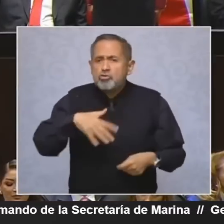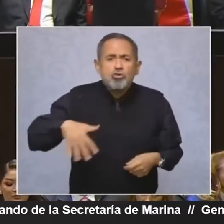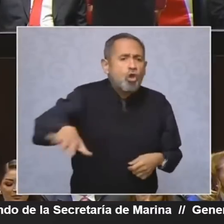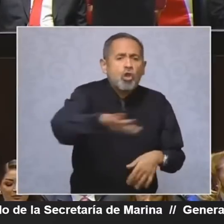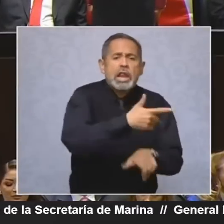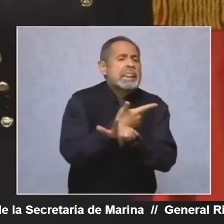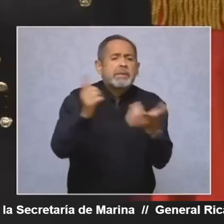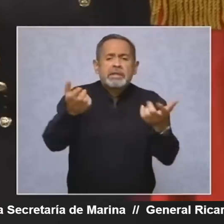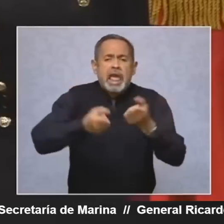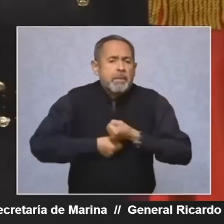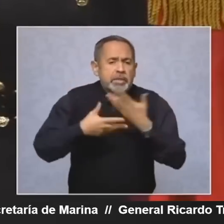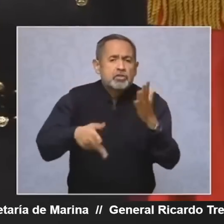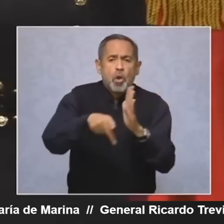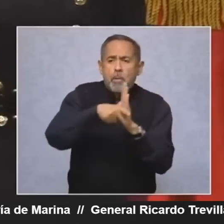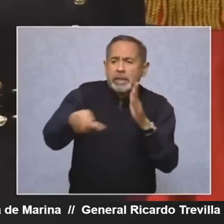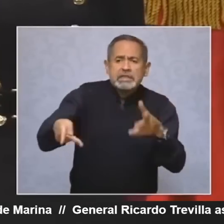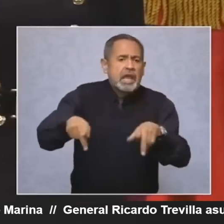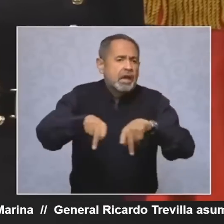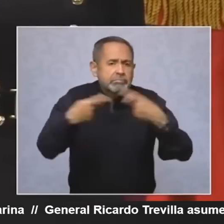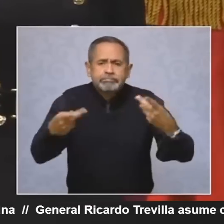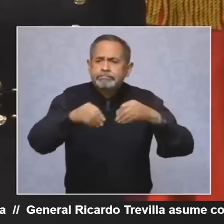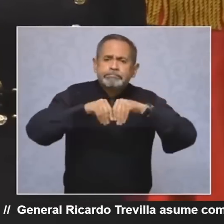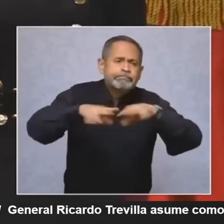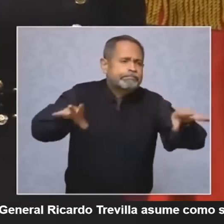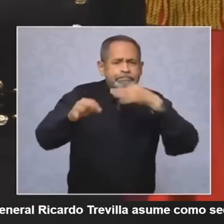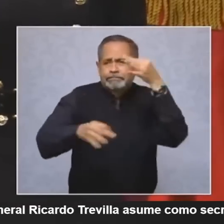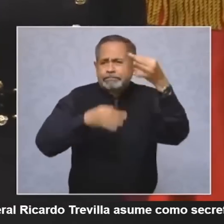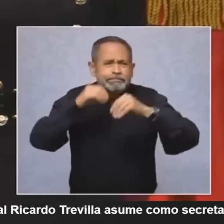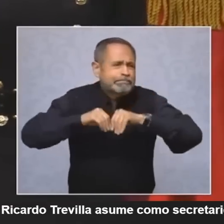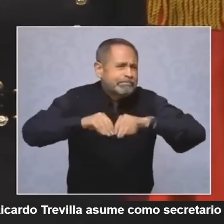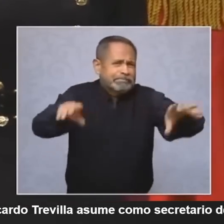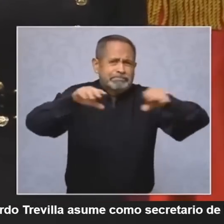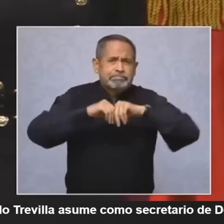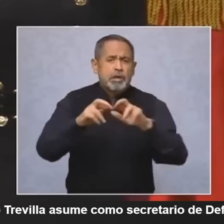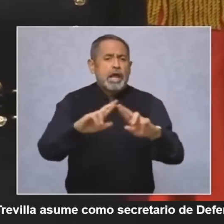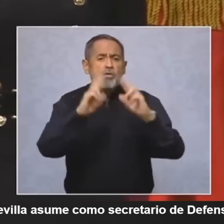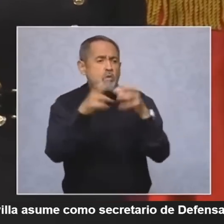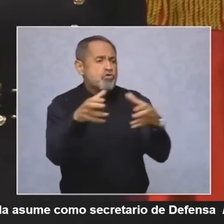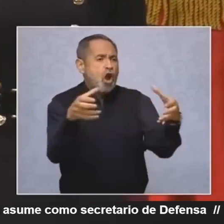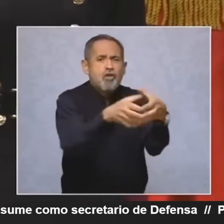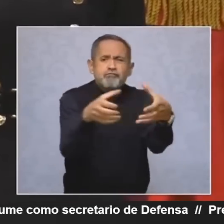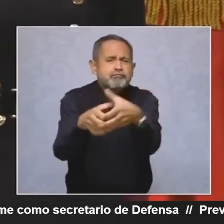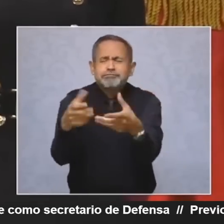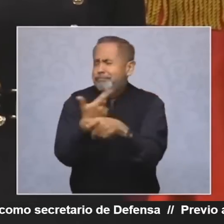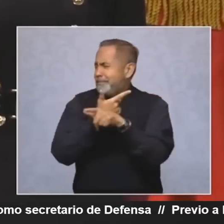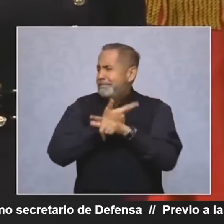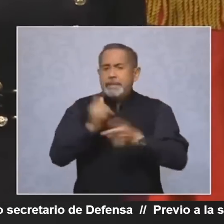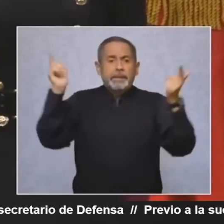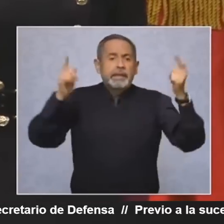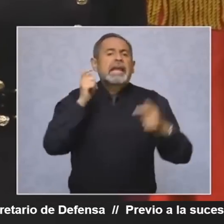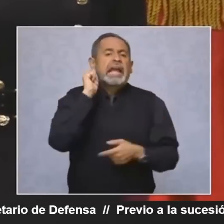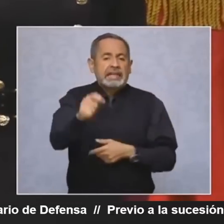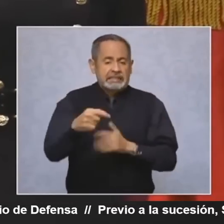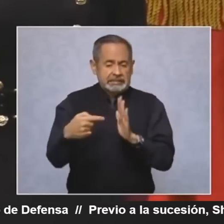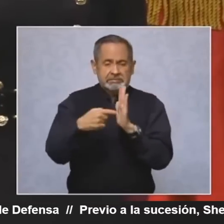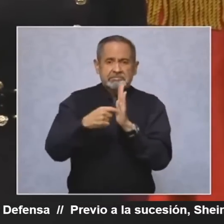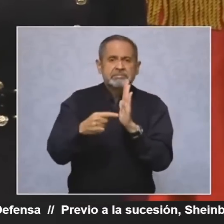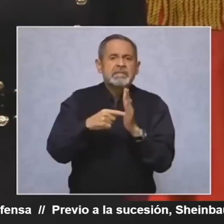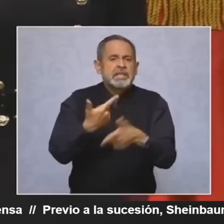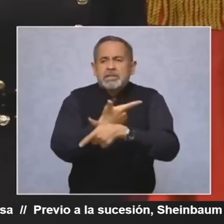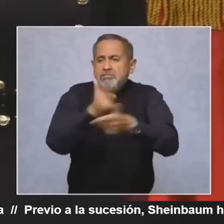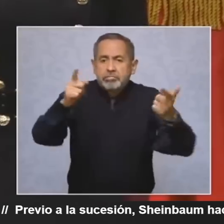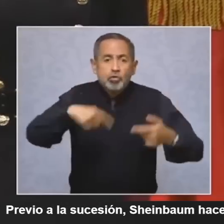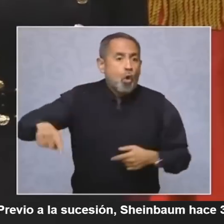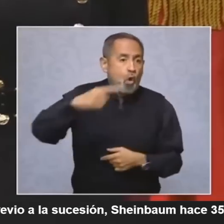de expresión, de prensa, de reunión, de movilización. La libertad es un principio democrático y nosotros